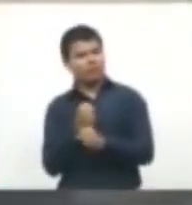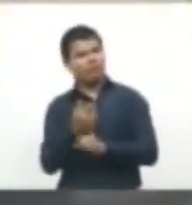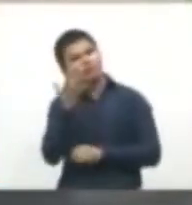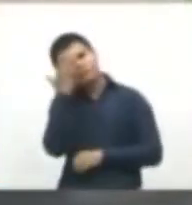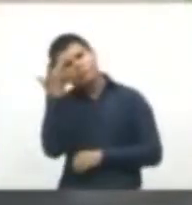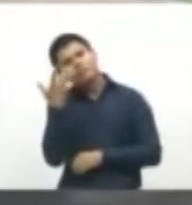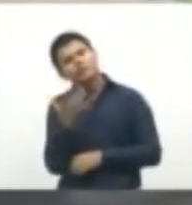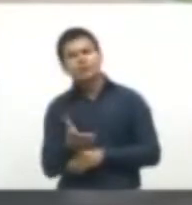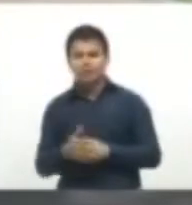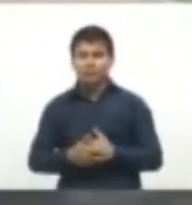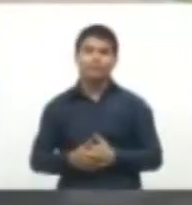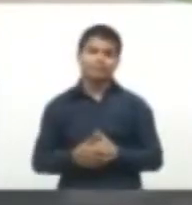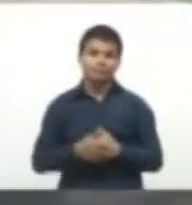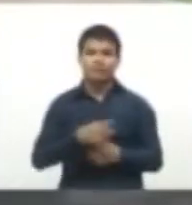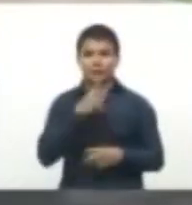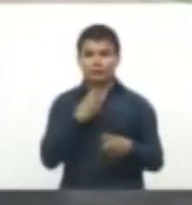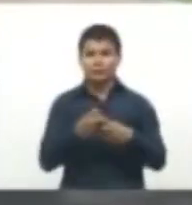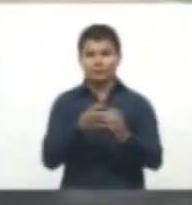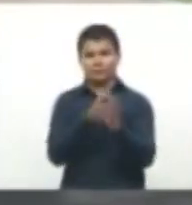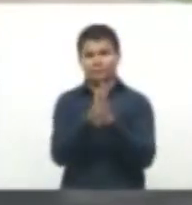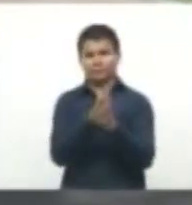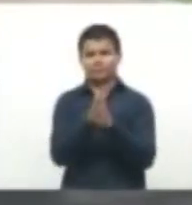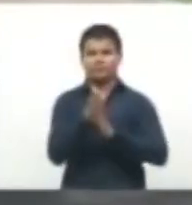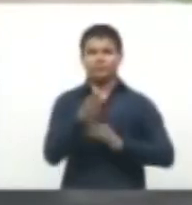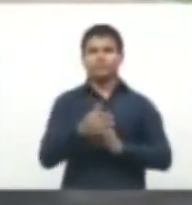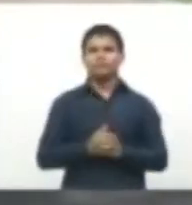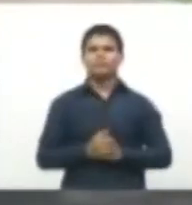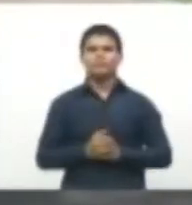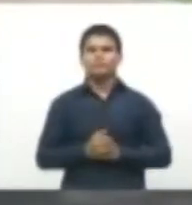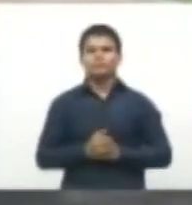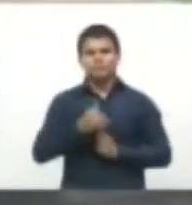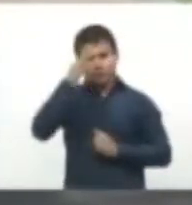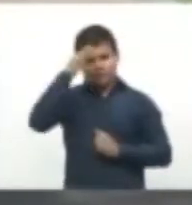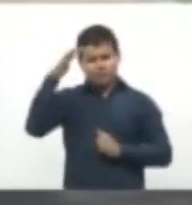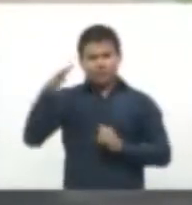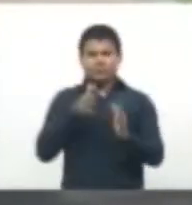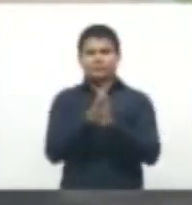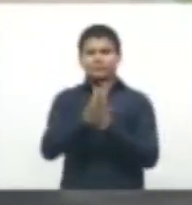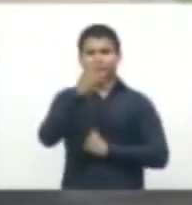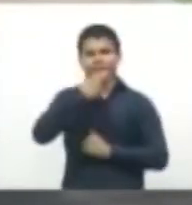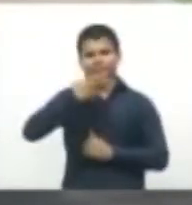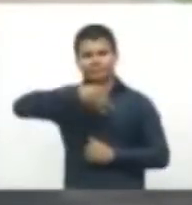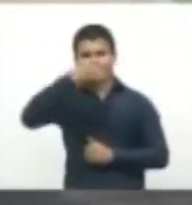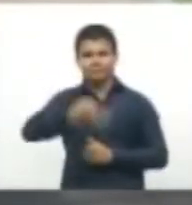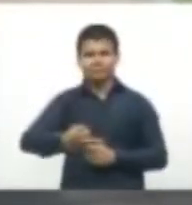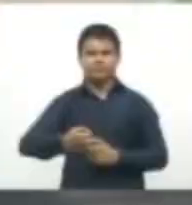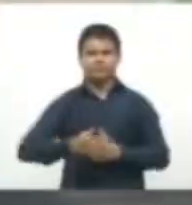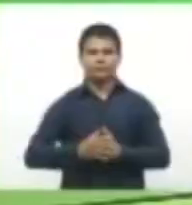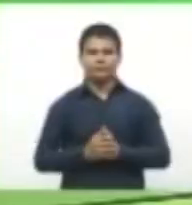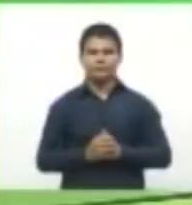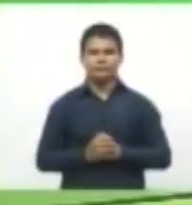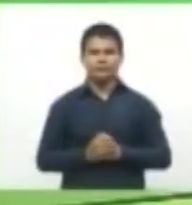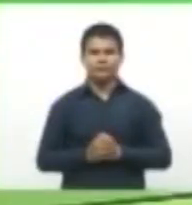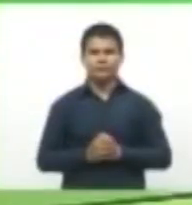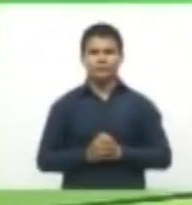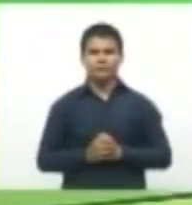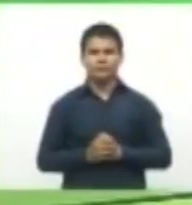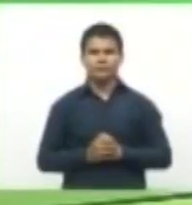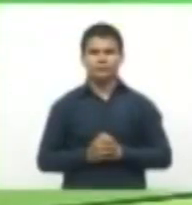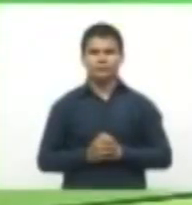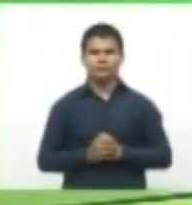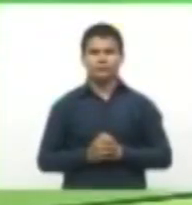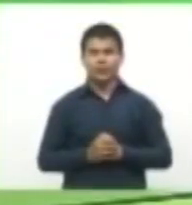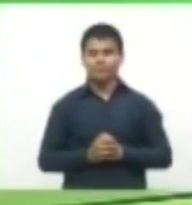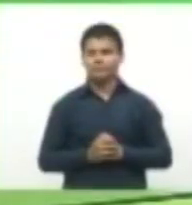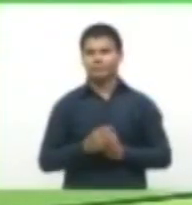Santa Marta, con la cámara de Carlos Beltrán, informó Nisimé Gutiérrez para Las Noticias. Un compromiso con la verdad. Y más de 3.000